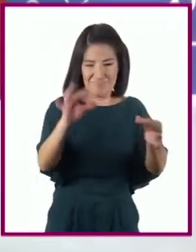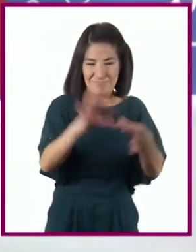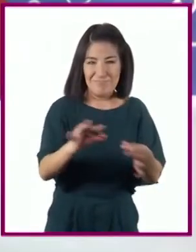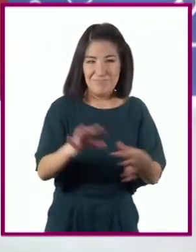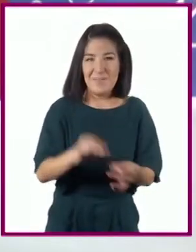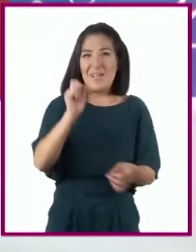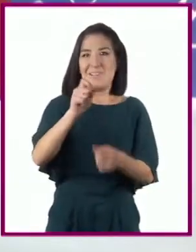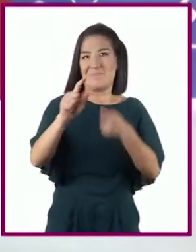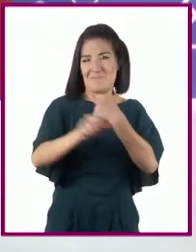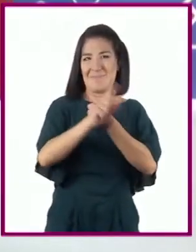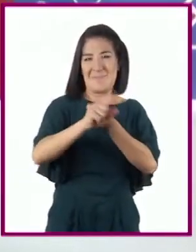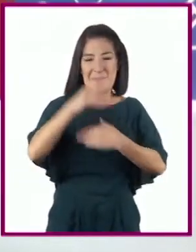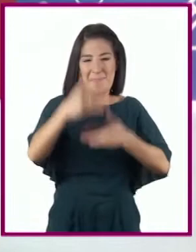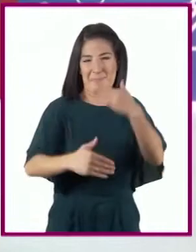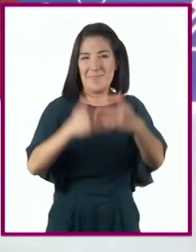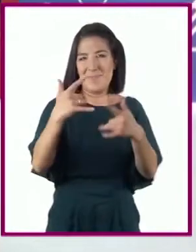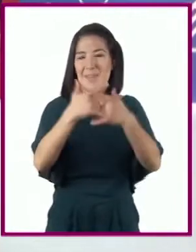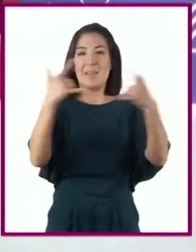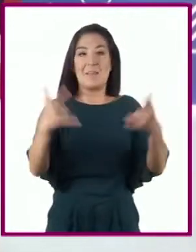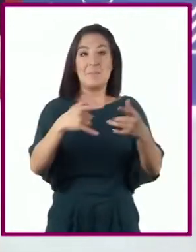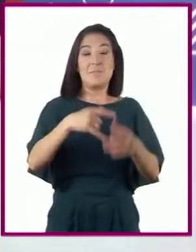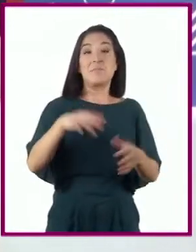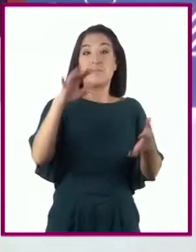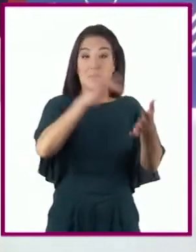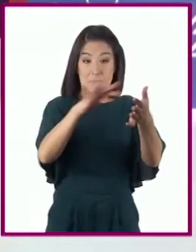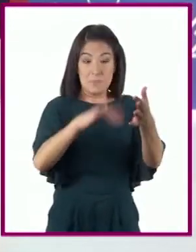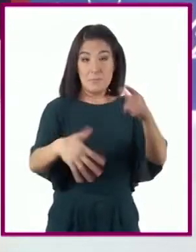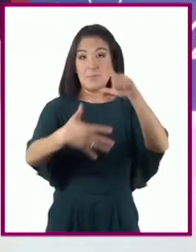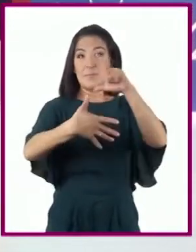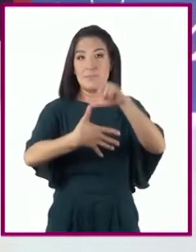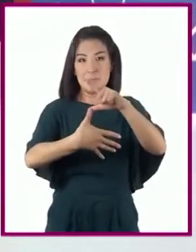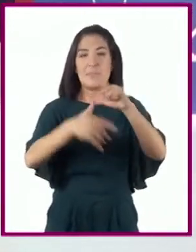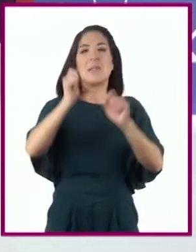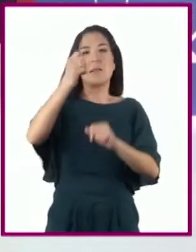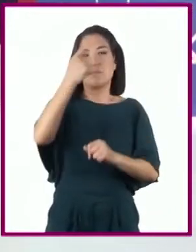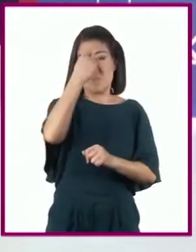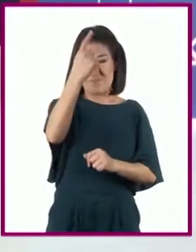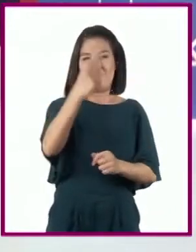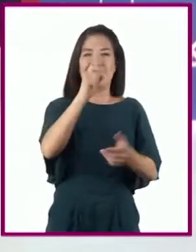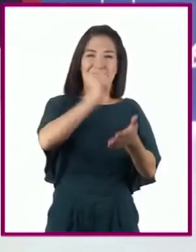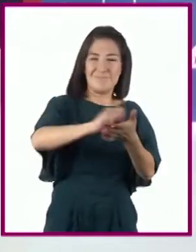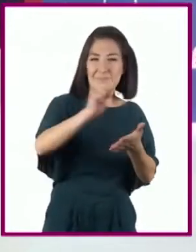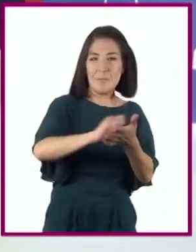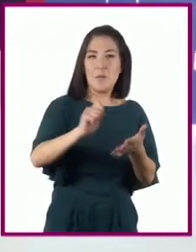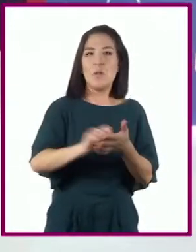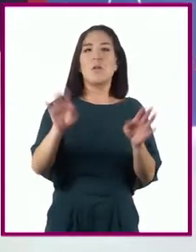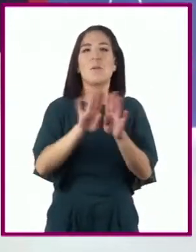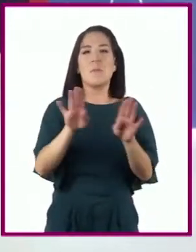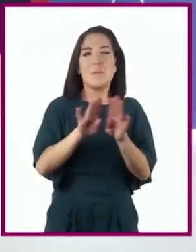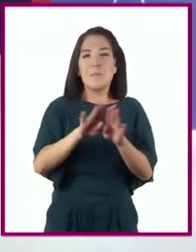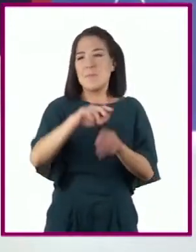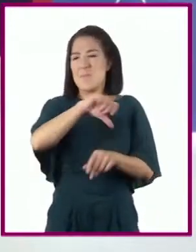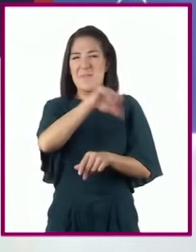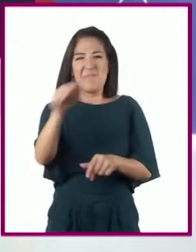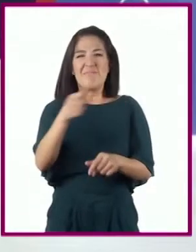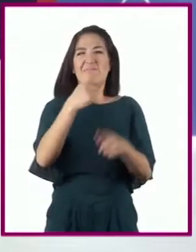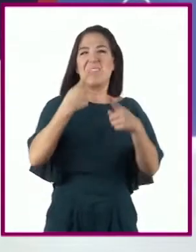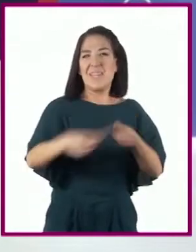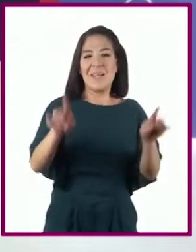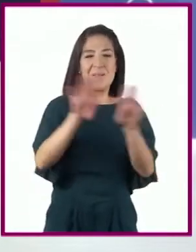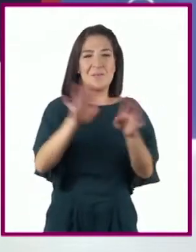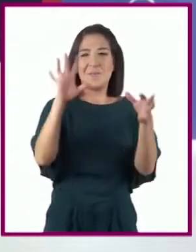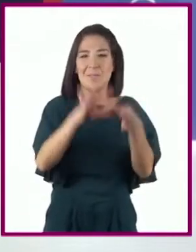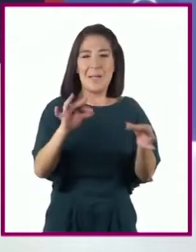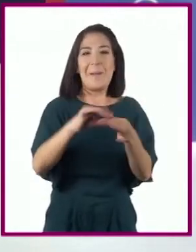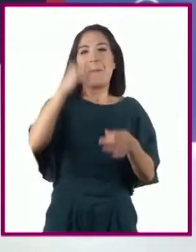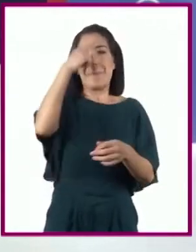hechos. En la literatura latinoamericana, los autores exploraron otras maneras de contar, todo con el propósito